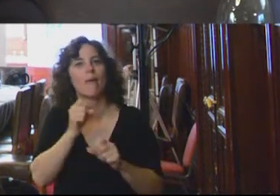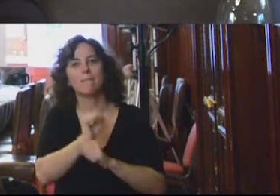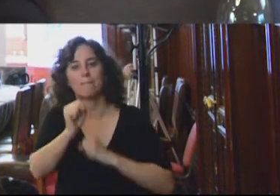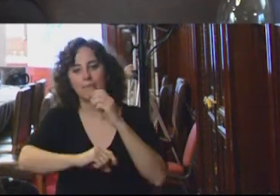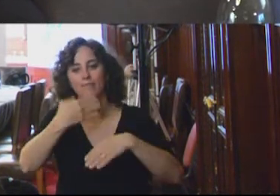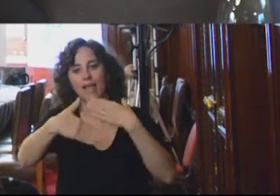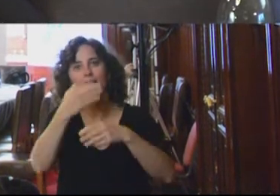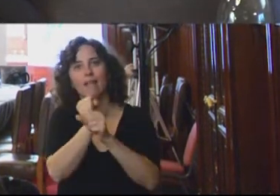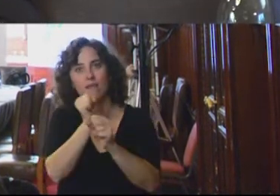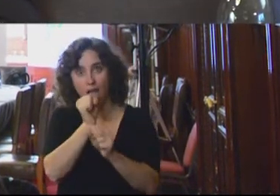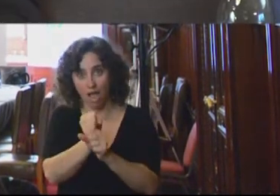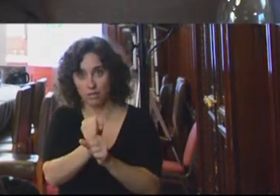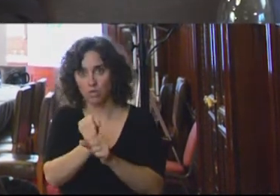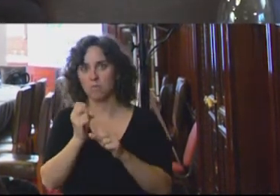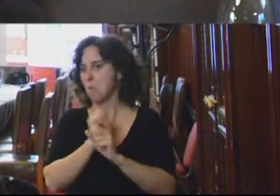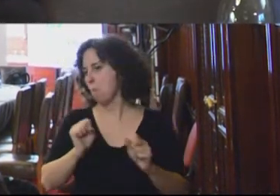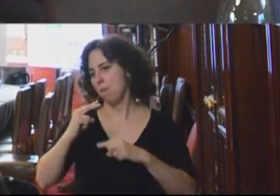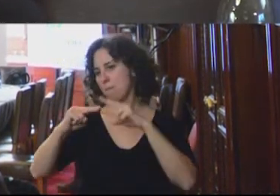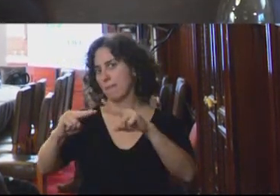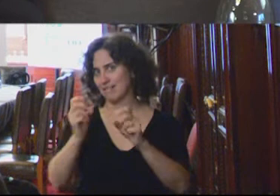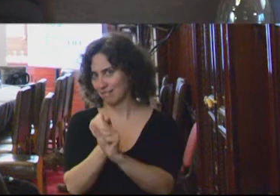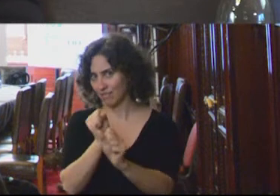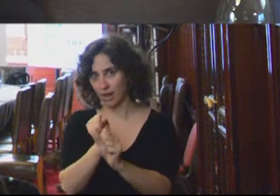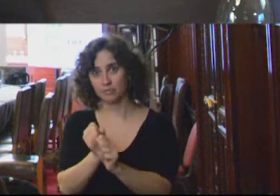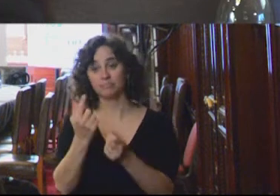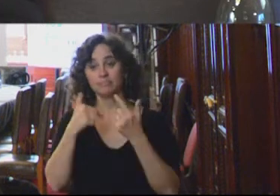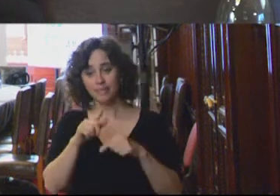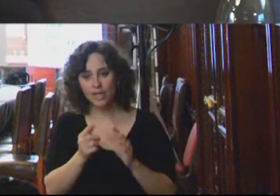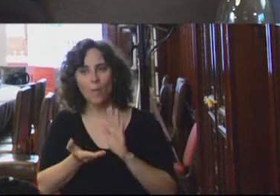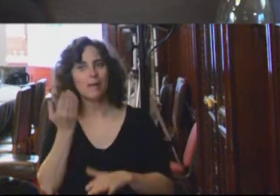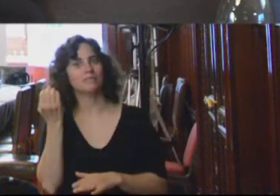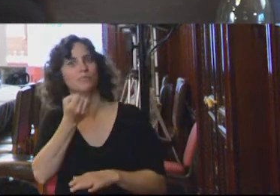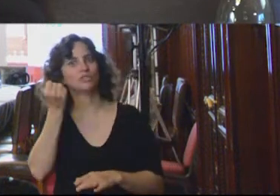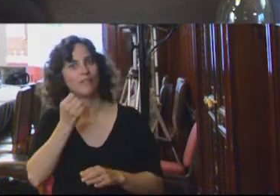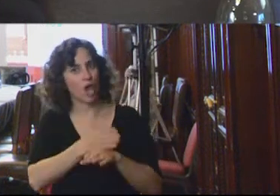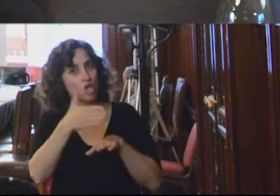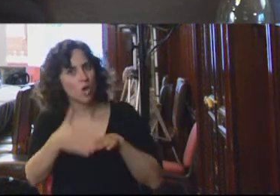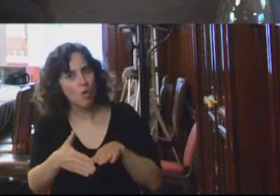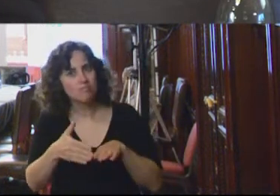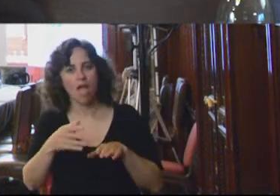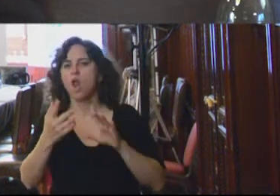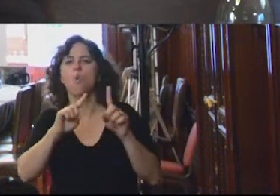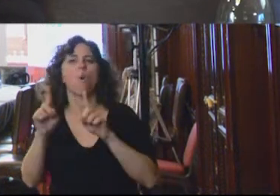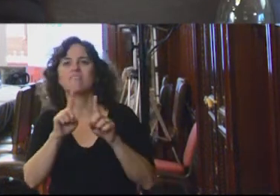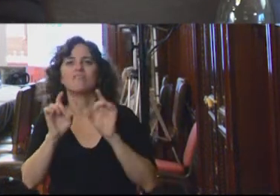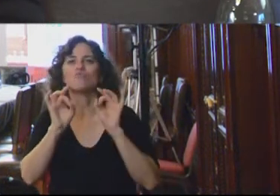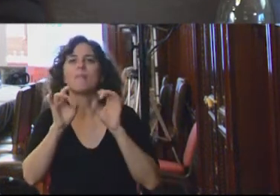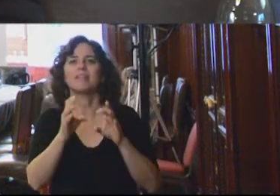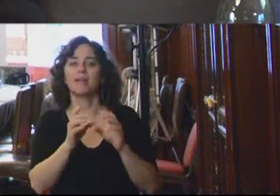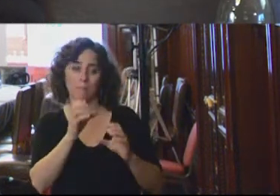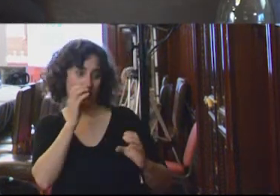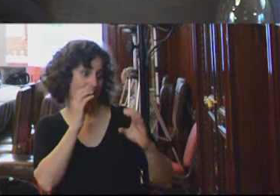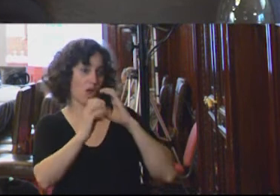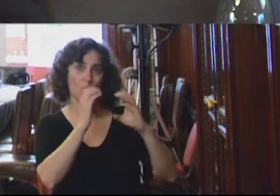permanencia. Sin embargo, probablemente los efectos más nocivos no son para los medios, sino para la sociedad ecuatoriana